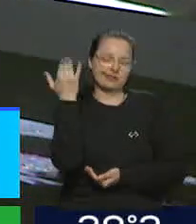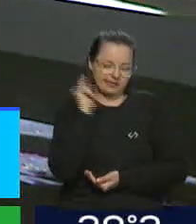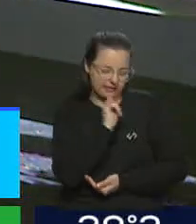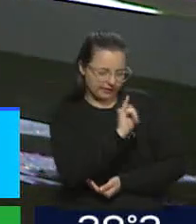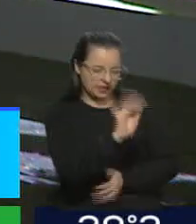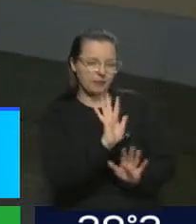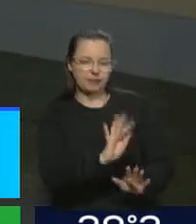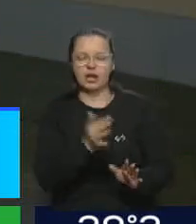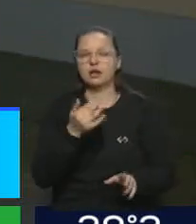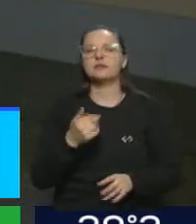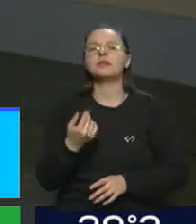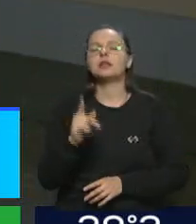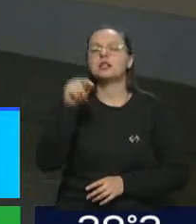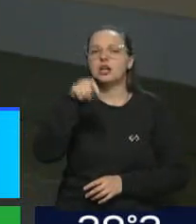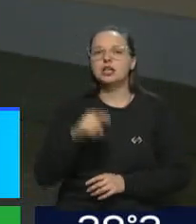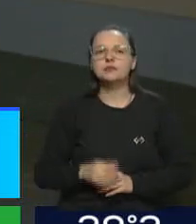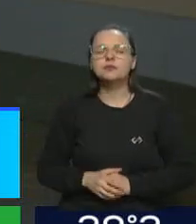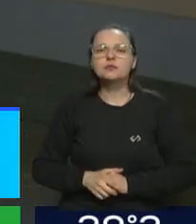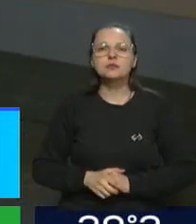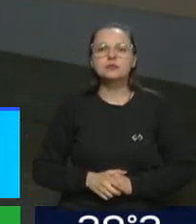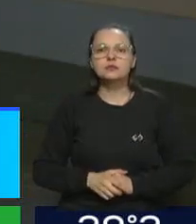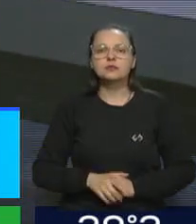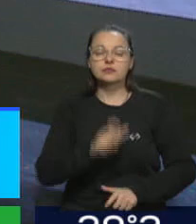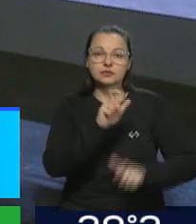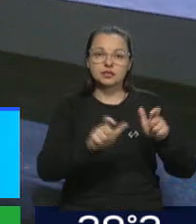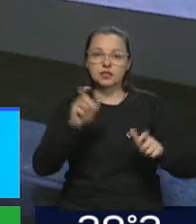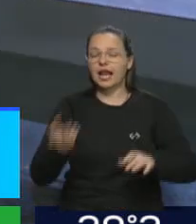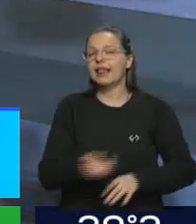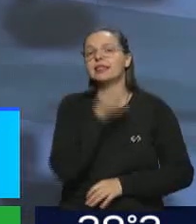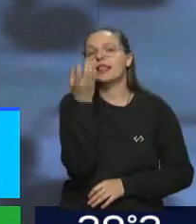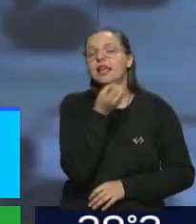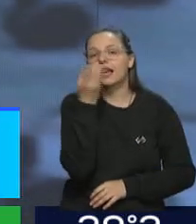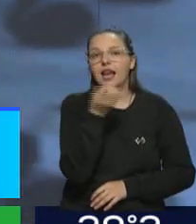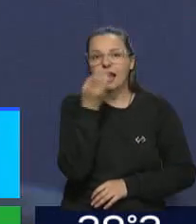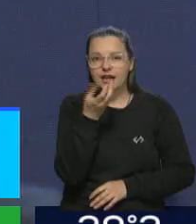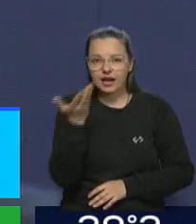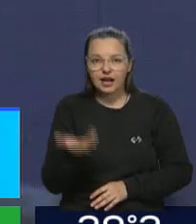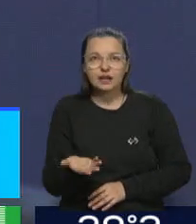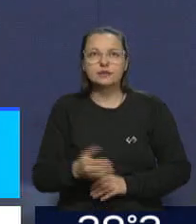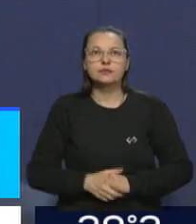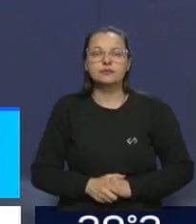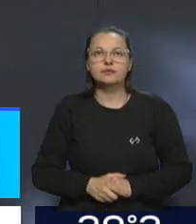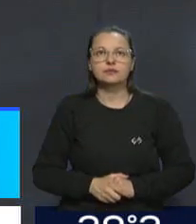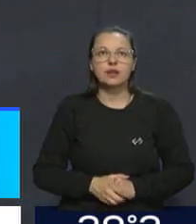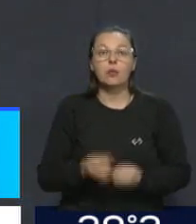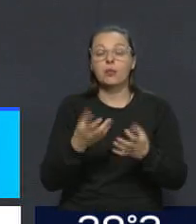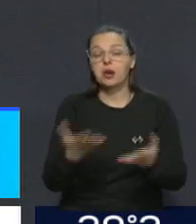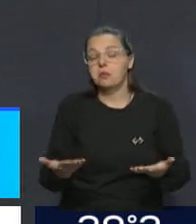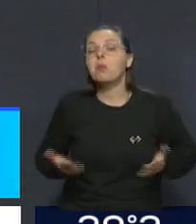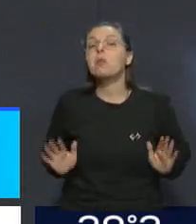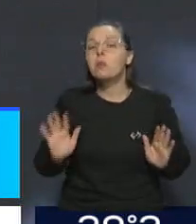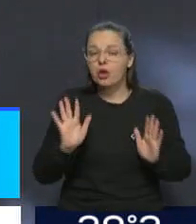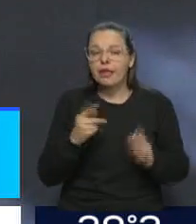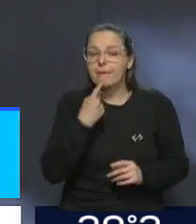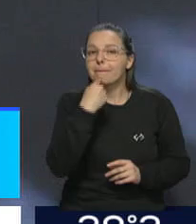Pero ¿sabes cuál es el dato? Que la mayoría ha declarado voluntariamente, porque es una pregunta que podés responder o